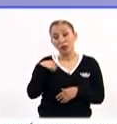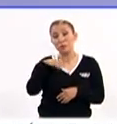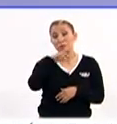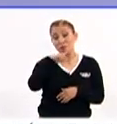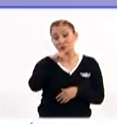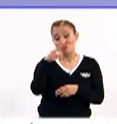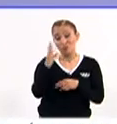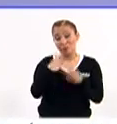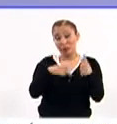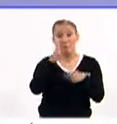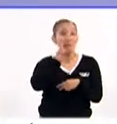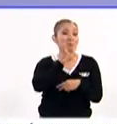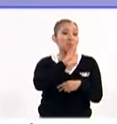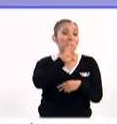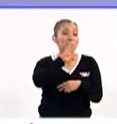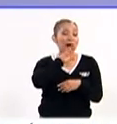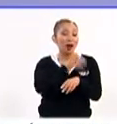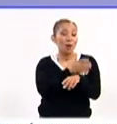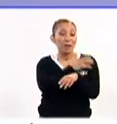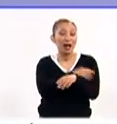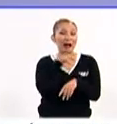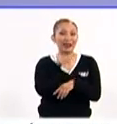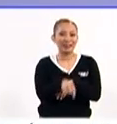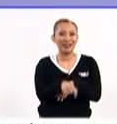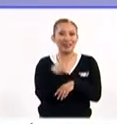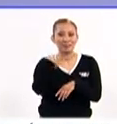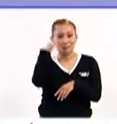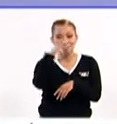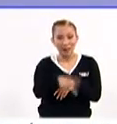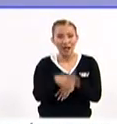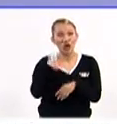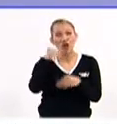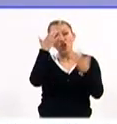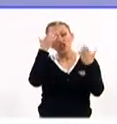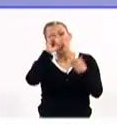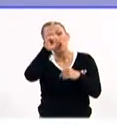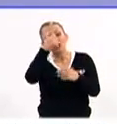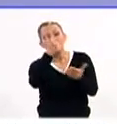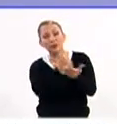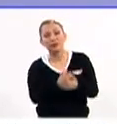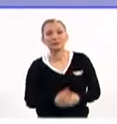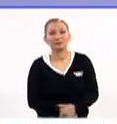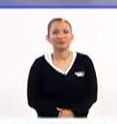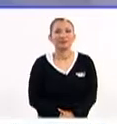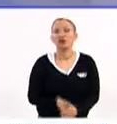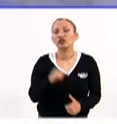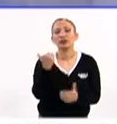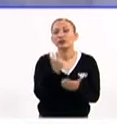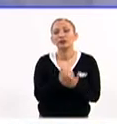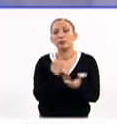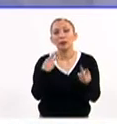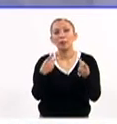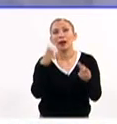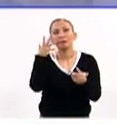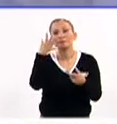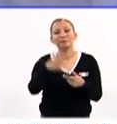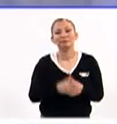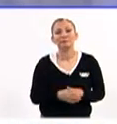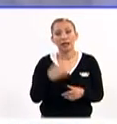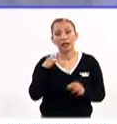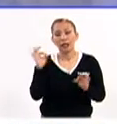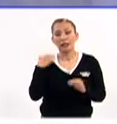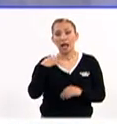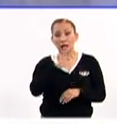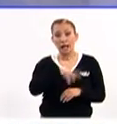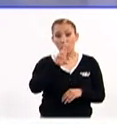viene mi mamá a acompañarme por acá, por México, a seguir conociendo otras ciudades. ¿Qué otras ciudades planeas conocer? Bueno, vamos a ir